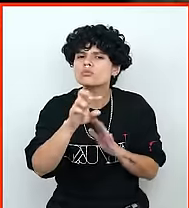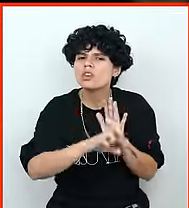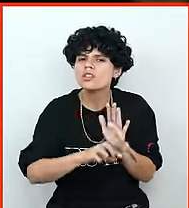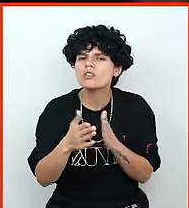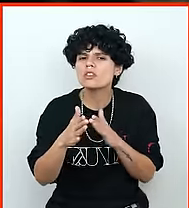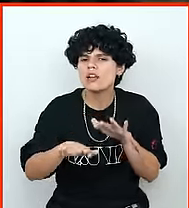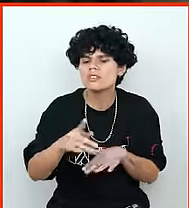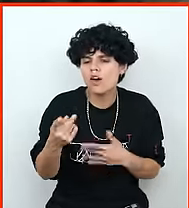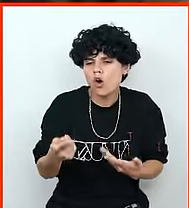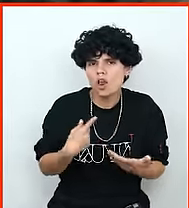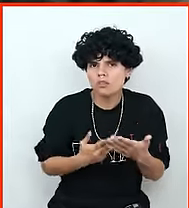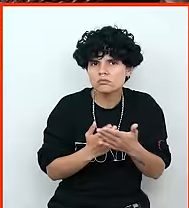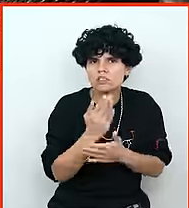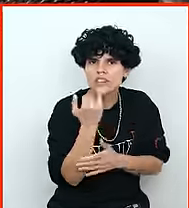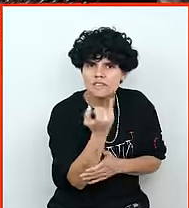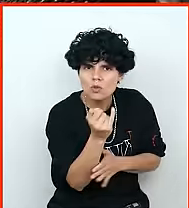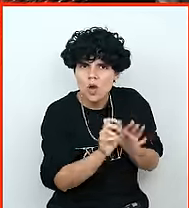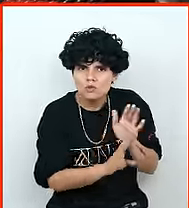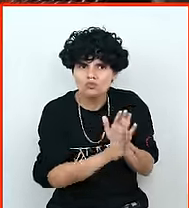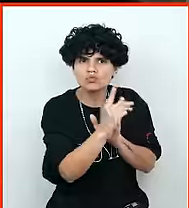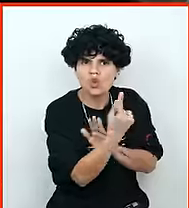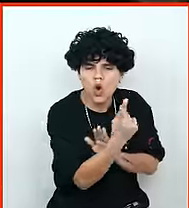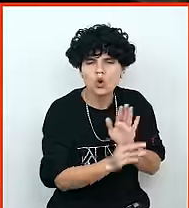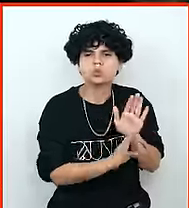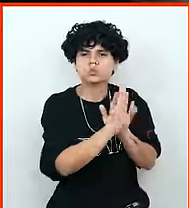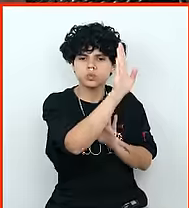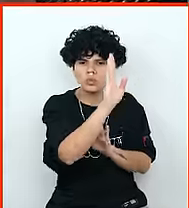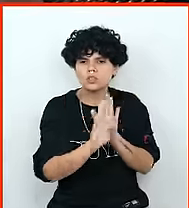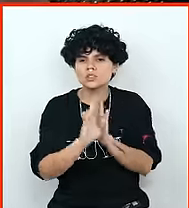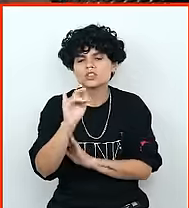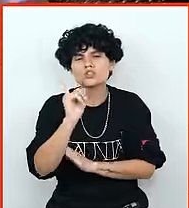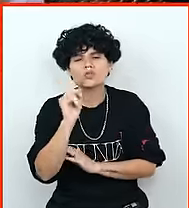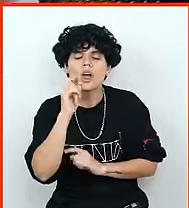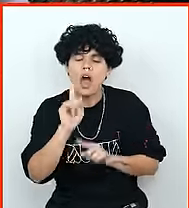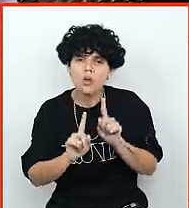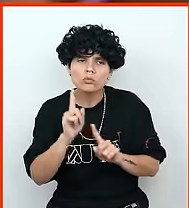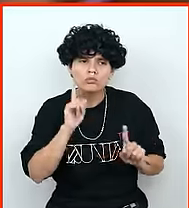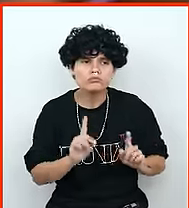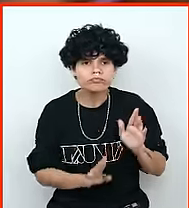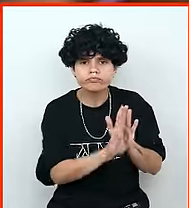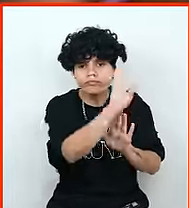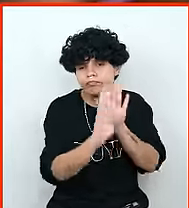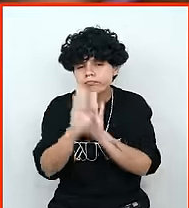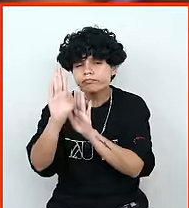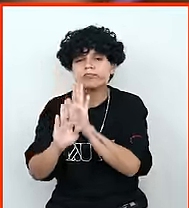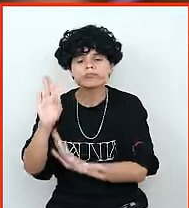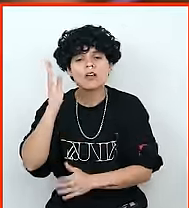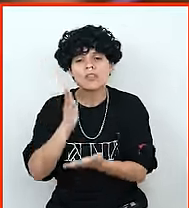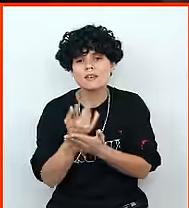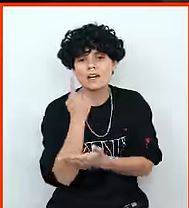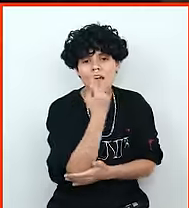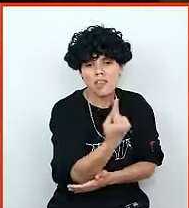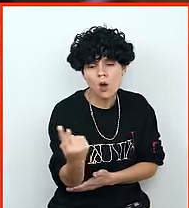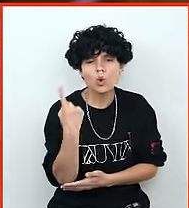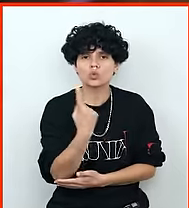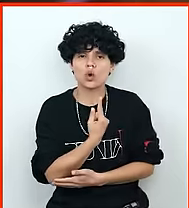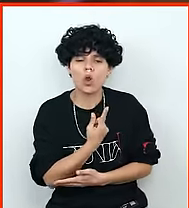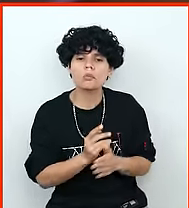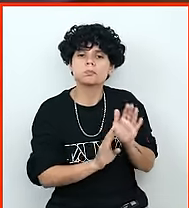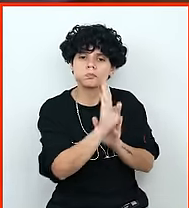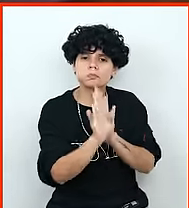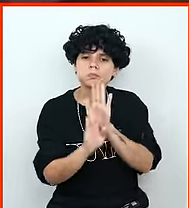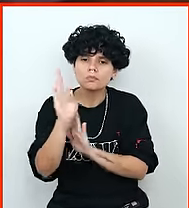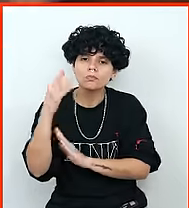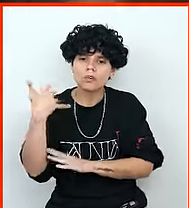donde usted ha logrado hacer el... Sí, sí. El loco es igual. Sí, lo hemos logrado. Cultivamos mucho las carreras solistas también. Sí, claro. Consideramos